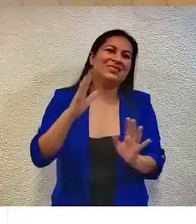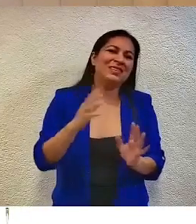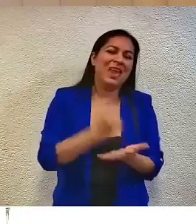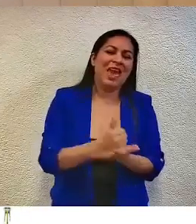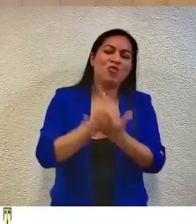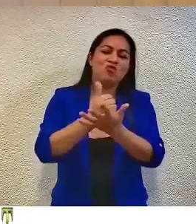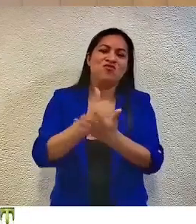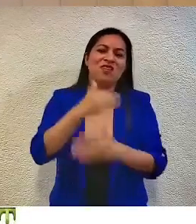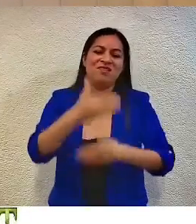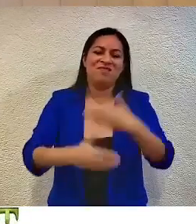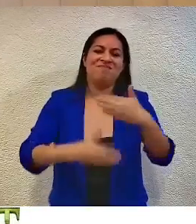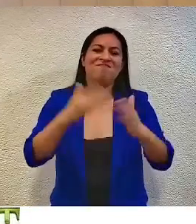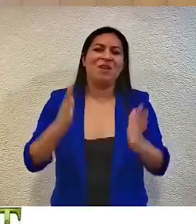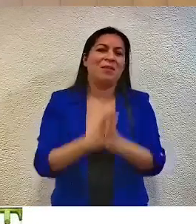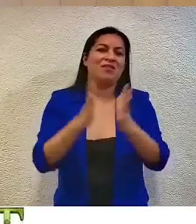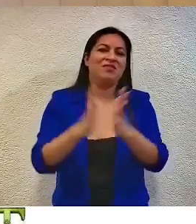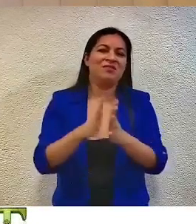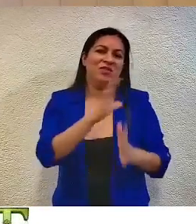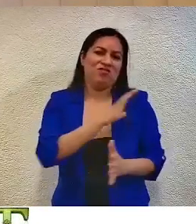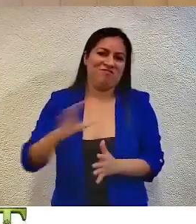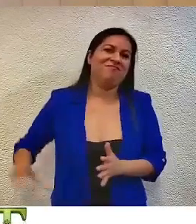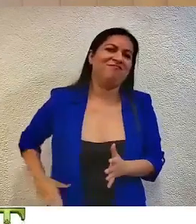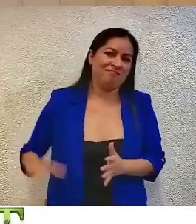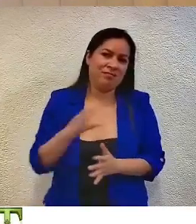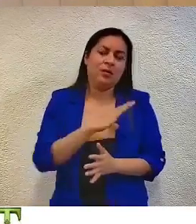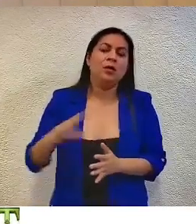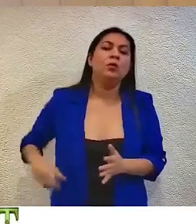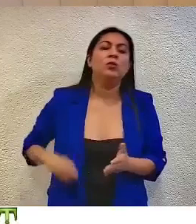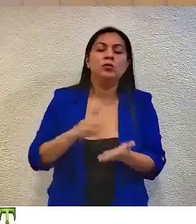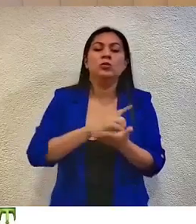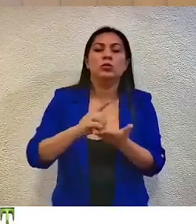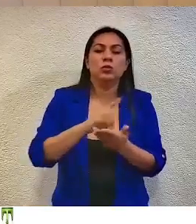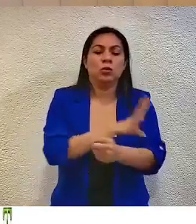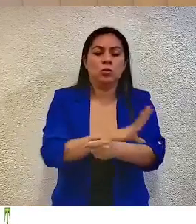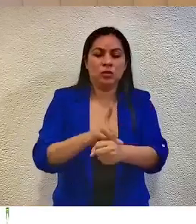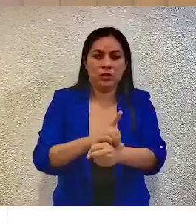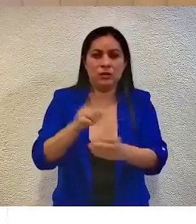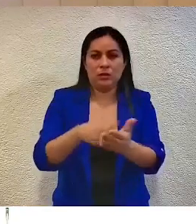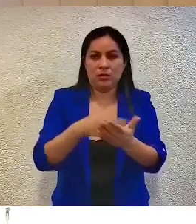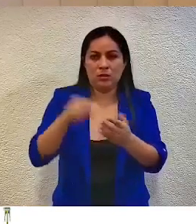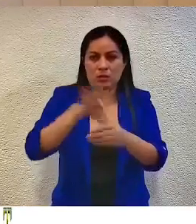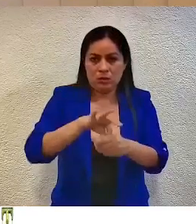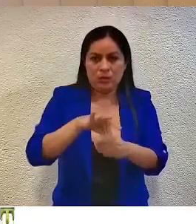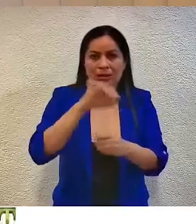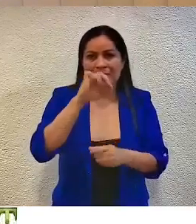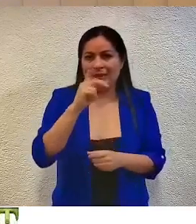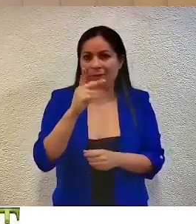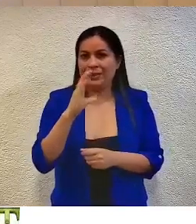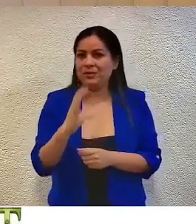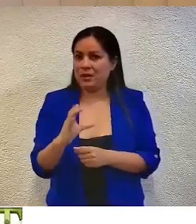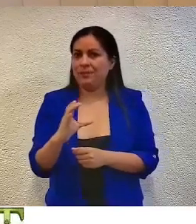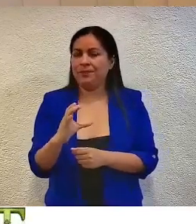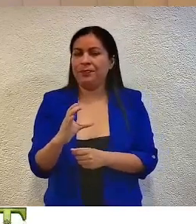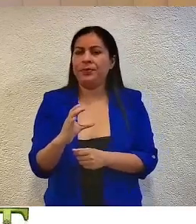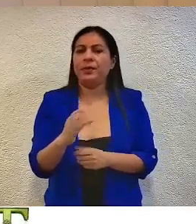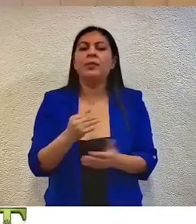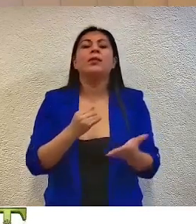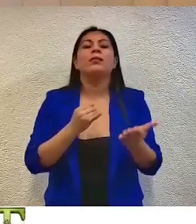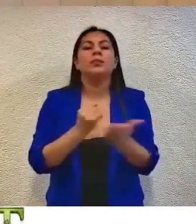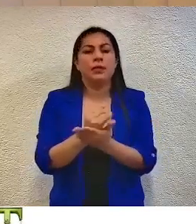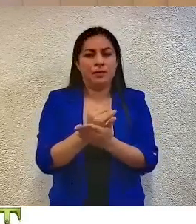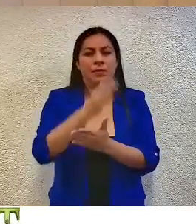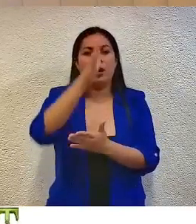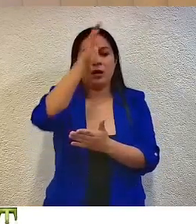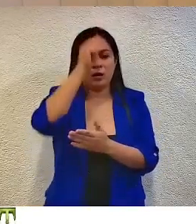federal. En consecuencia, fue conforme a derecho que la coordinación de lo contencioso electoral del IEPC determinara en el